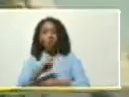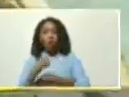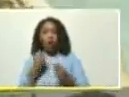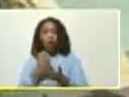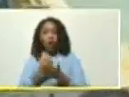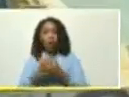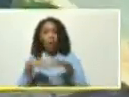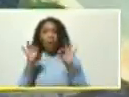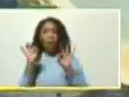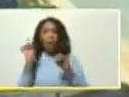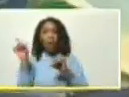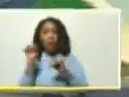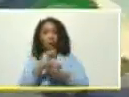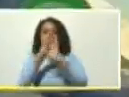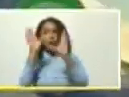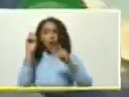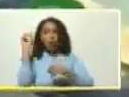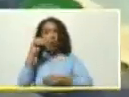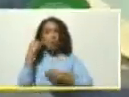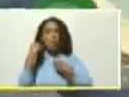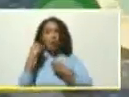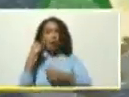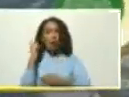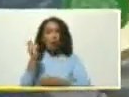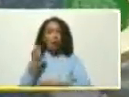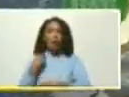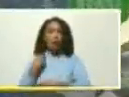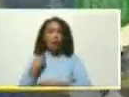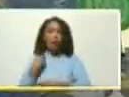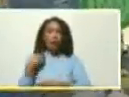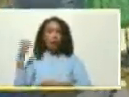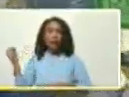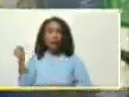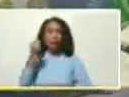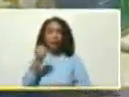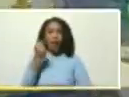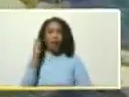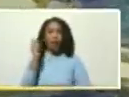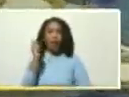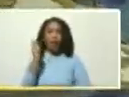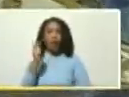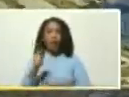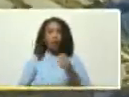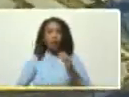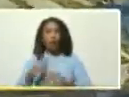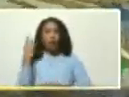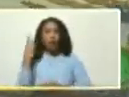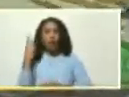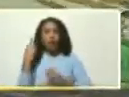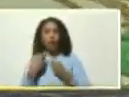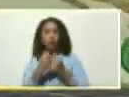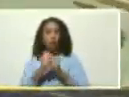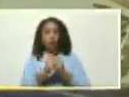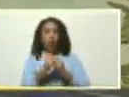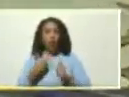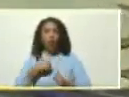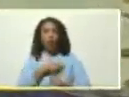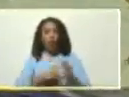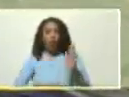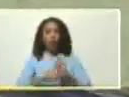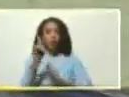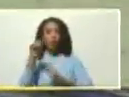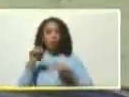va a ser muy atractivo también para lo que son los inversionistas, para atraer inversión y a su vez para poder acompañarnos a nosotros al